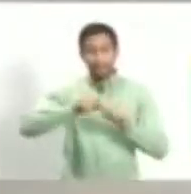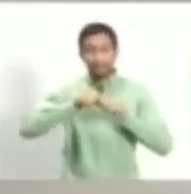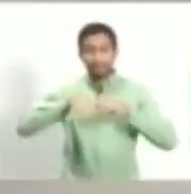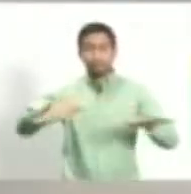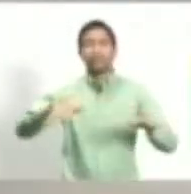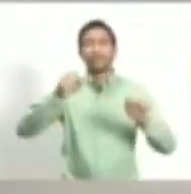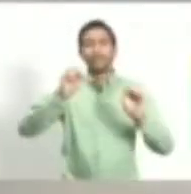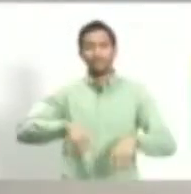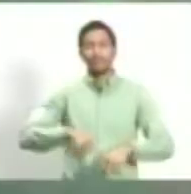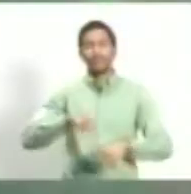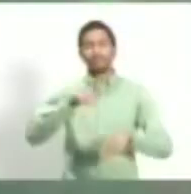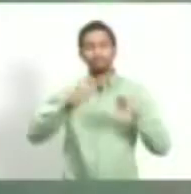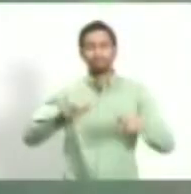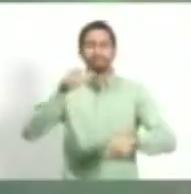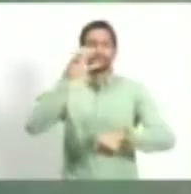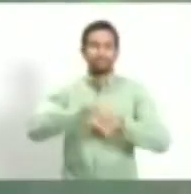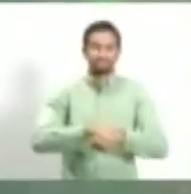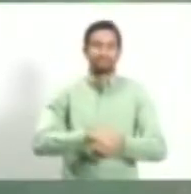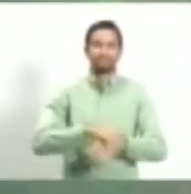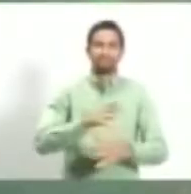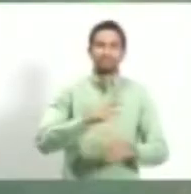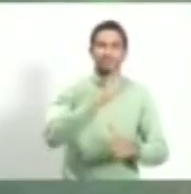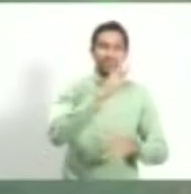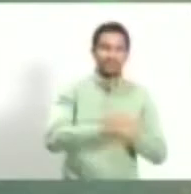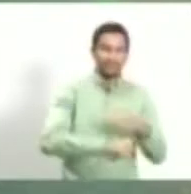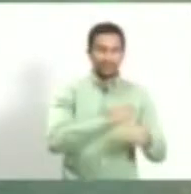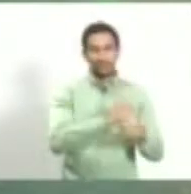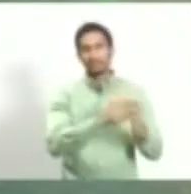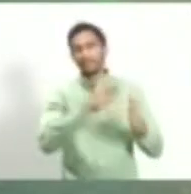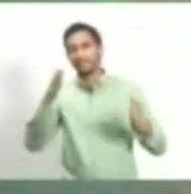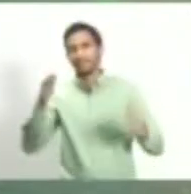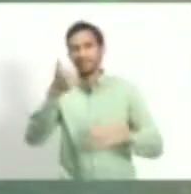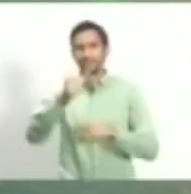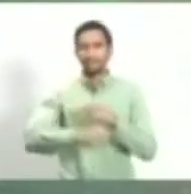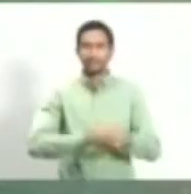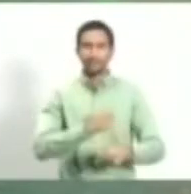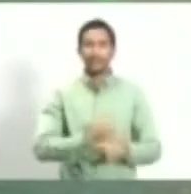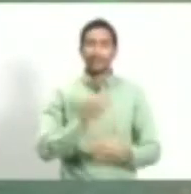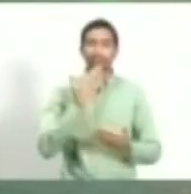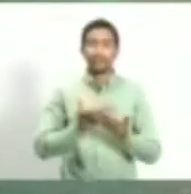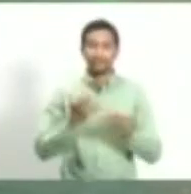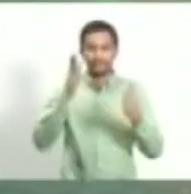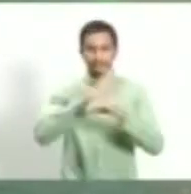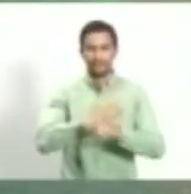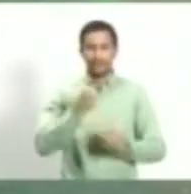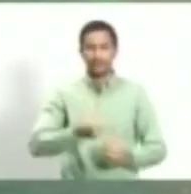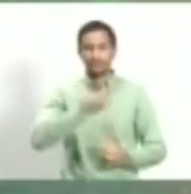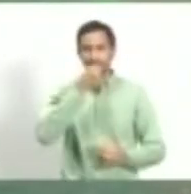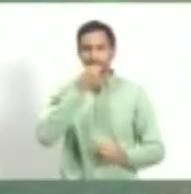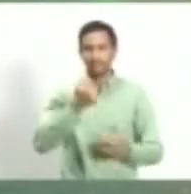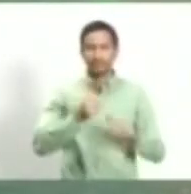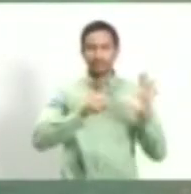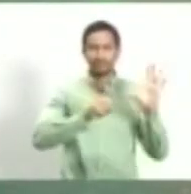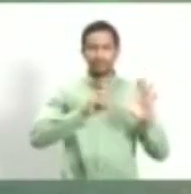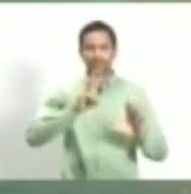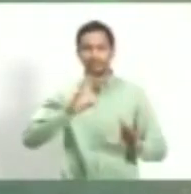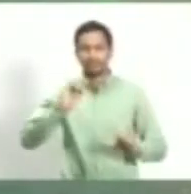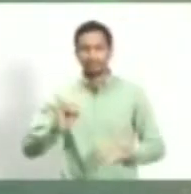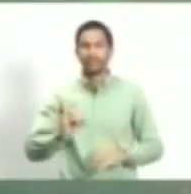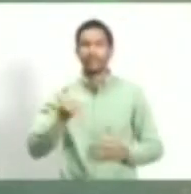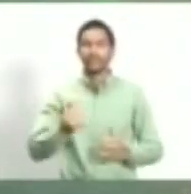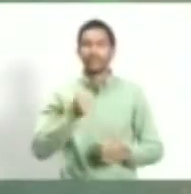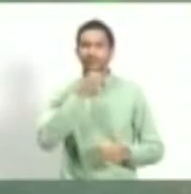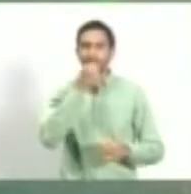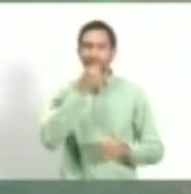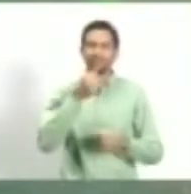años. Muy buenas noches, esas son las noticias de las 6:30 por aquí por Telecaribe. Toda la información local,